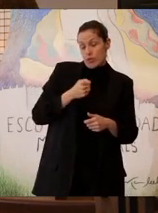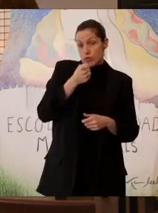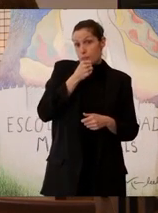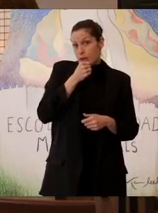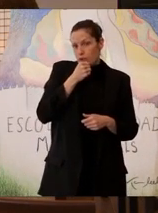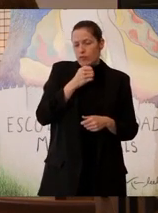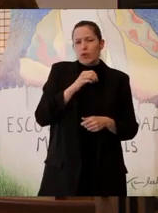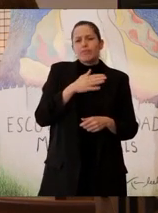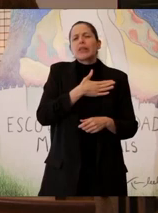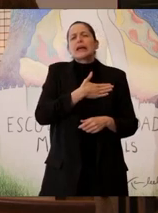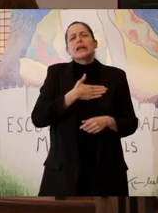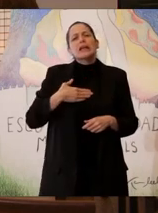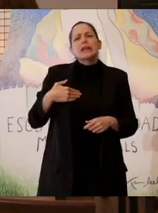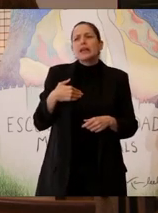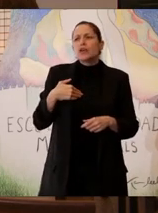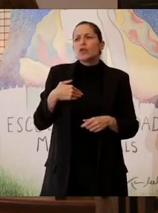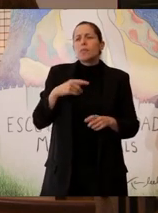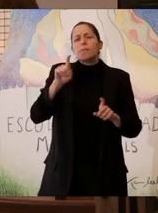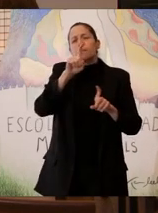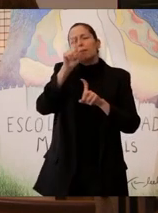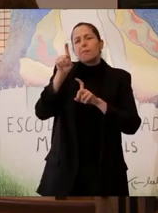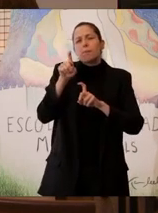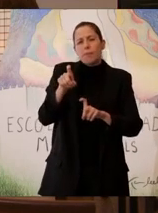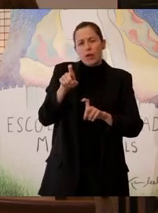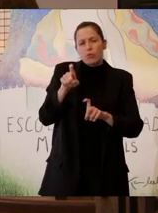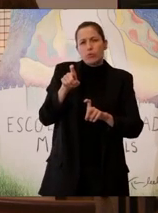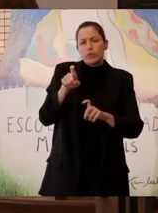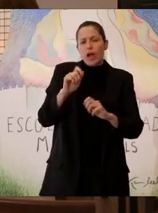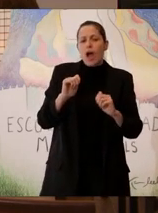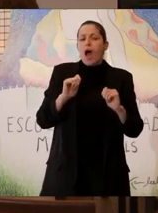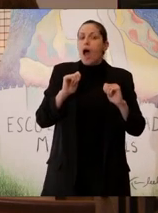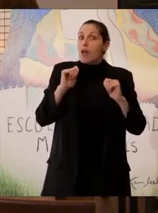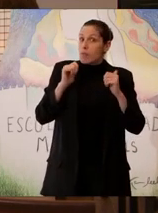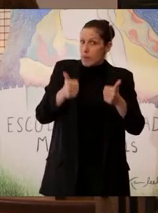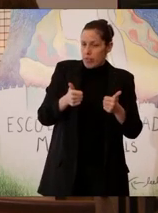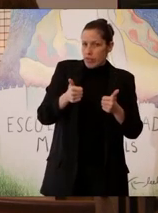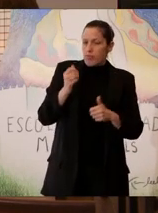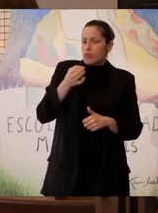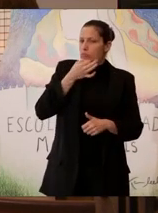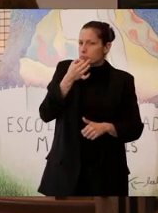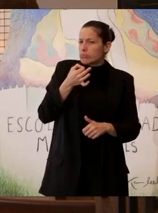querría hacerles una pregunta sobre algo que salió al principio de su intervención